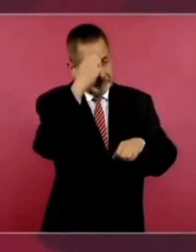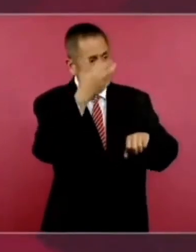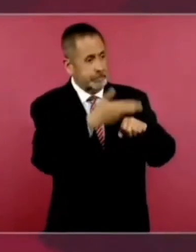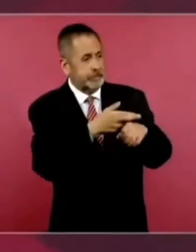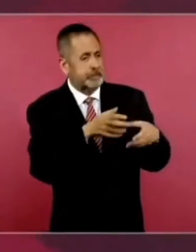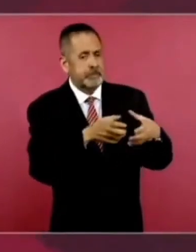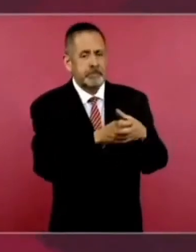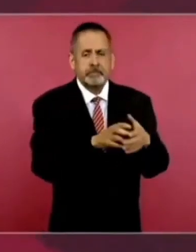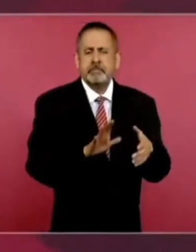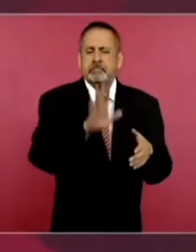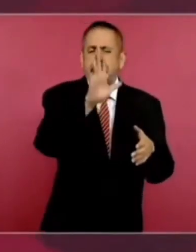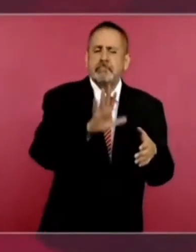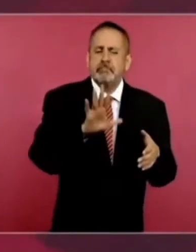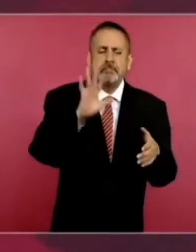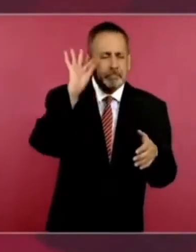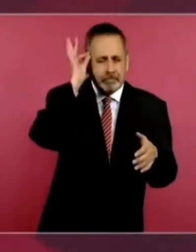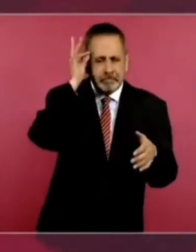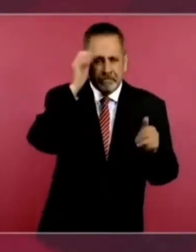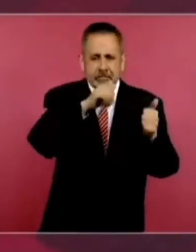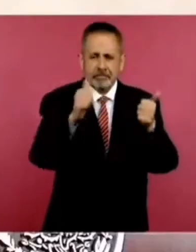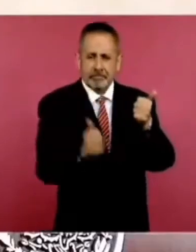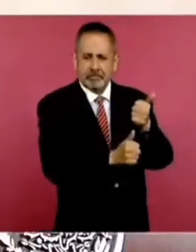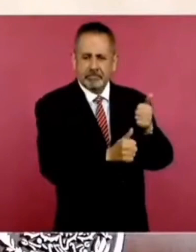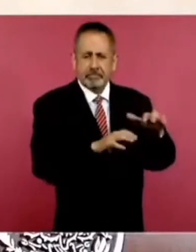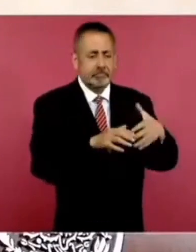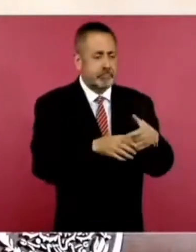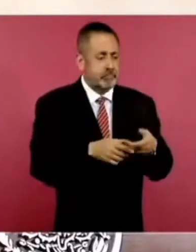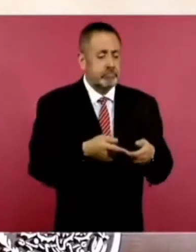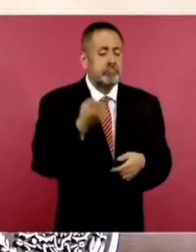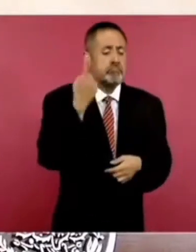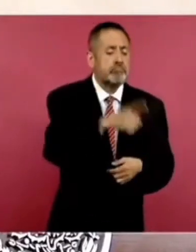Son como empleados de los potentados.